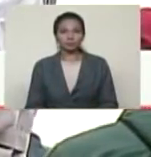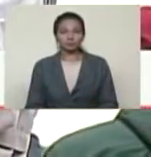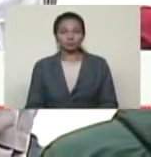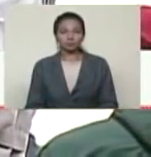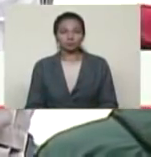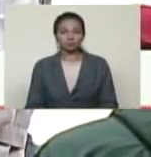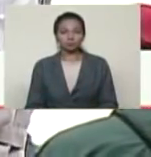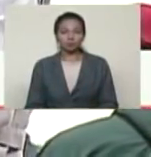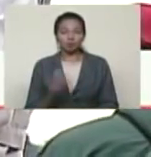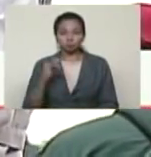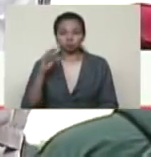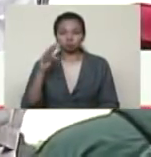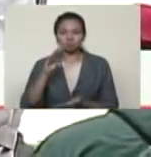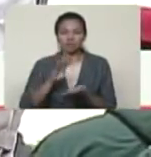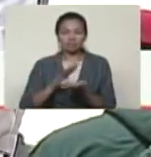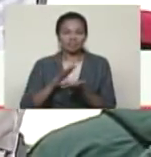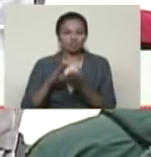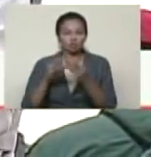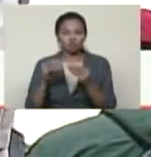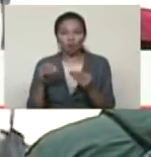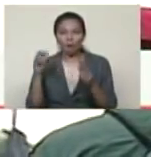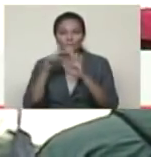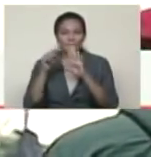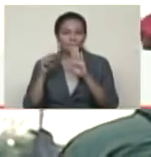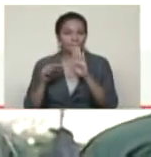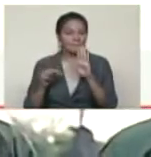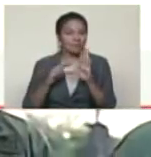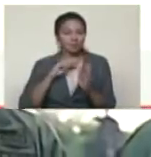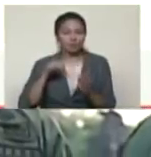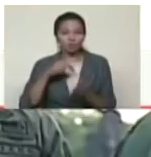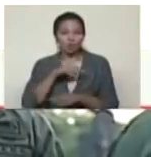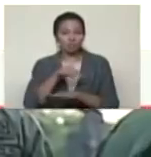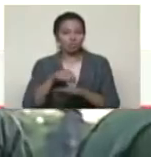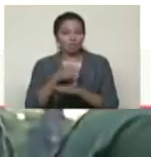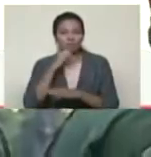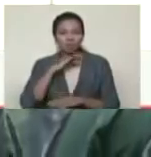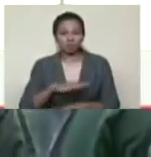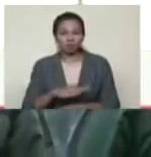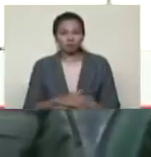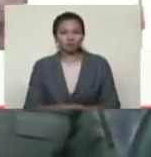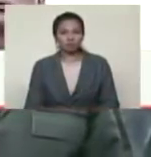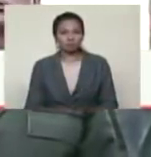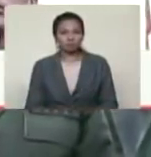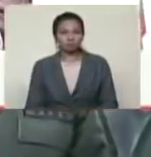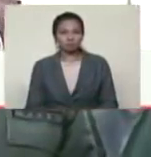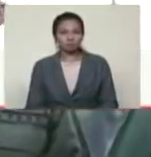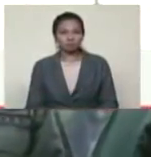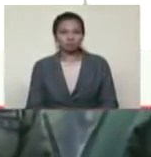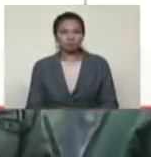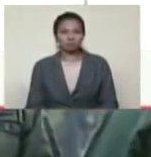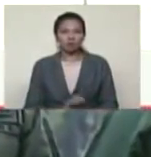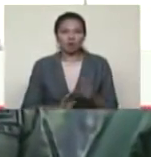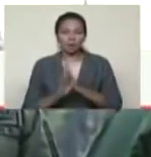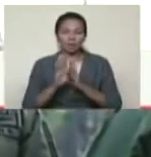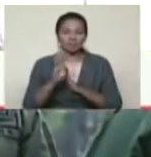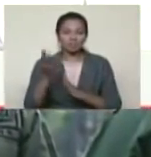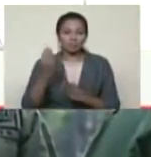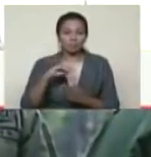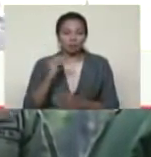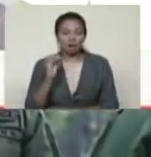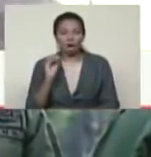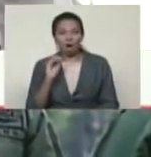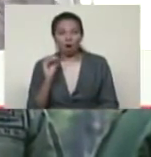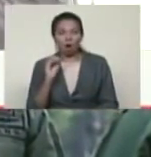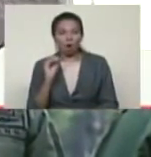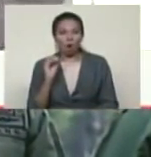Ahí está el centro de las definiciones de este tiempo histórico. O avanzamos,